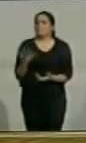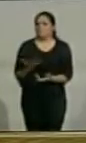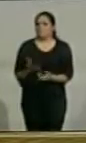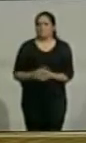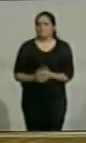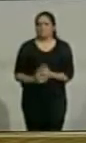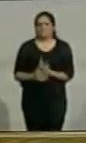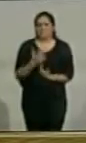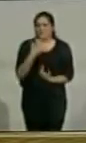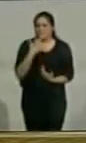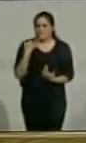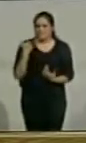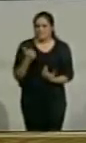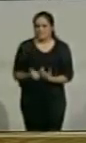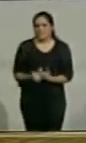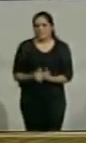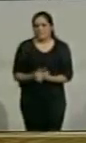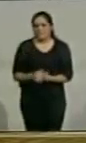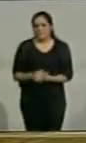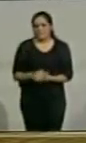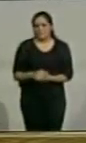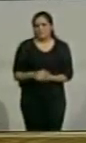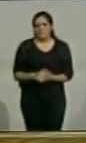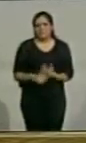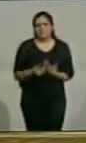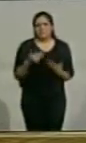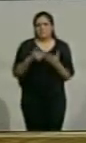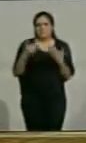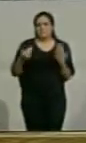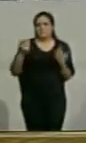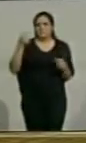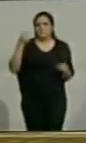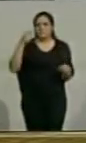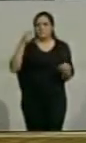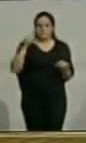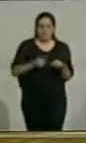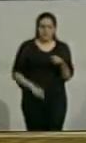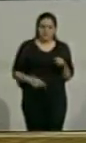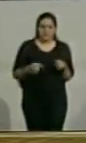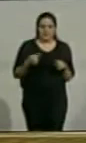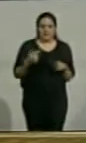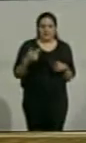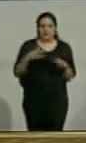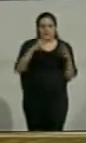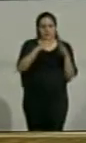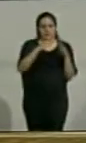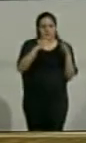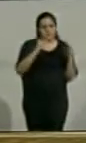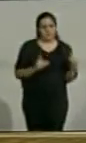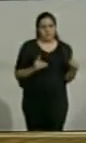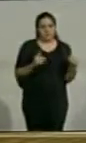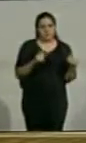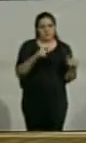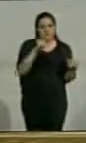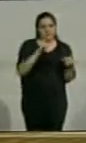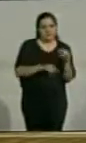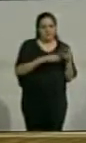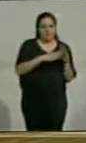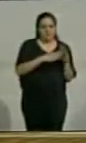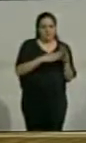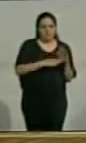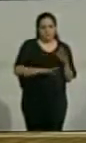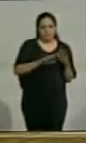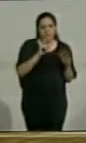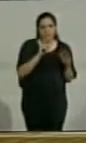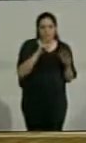no es posible que le quitemos la corriente natural a un cañón para hacer un fraccionamiento y